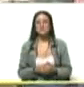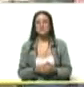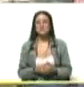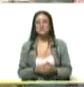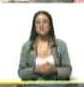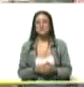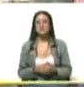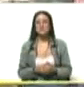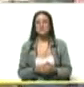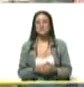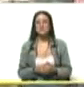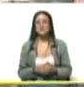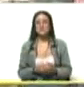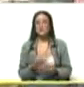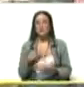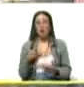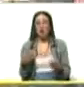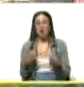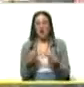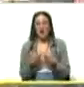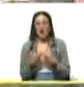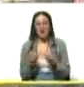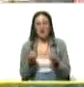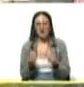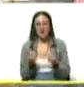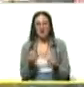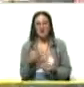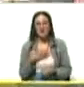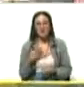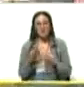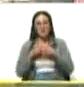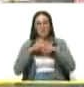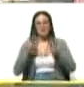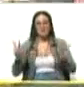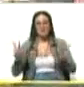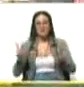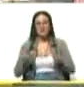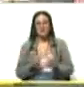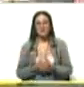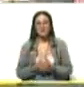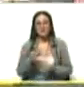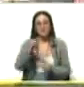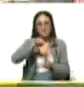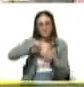Nosotros no queremos guerra con nadie. Nosotros lo que queremos es paz, cooperación, cooperación.